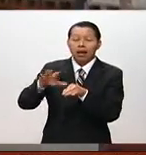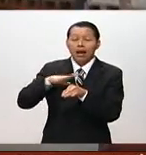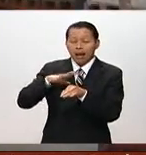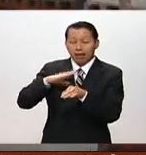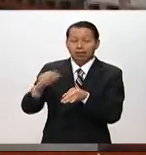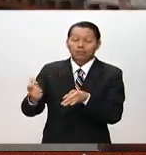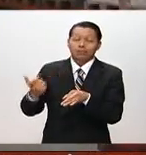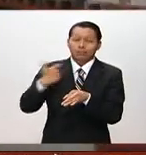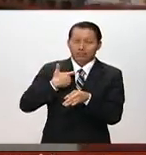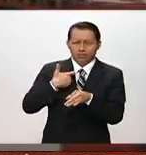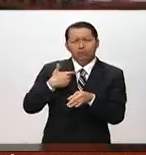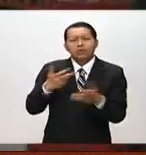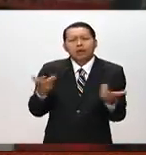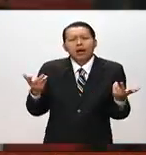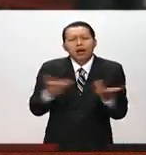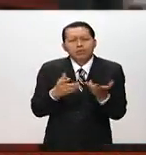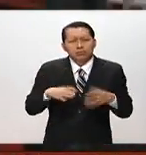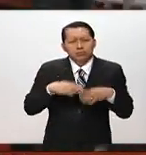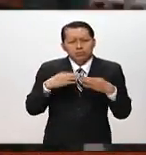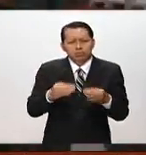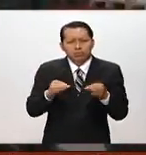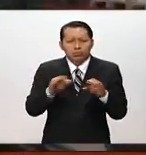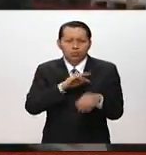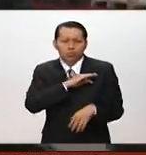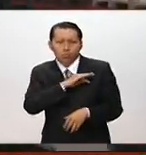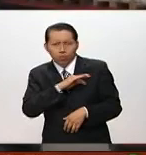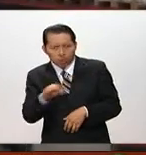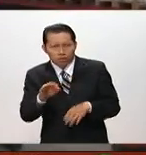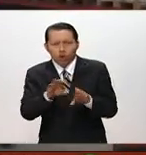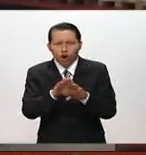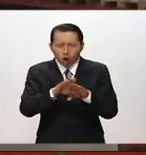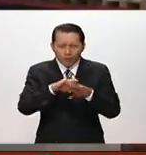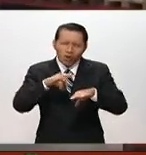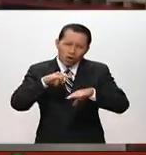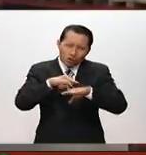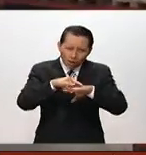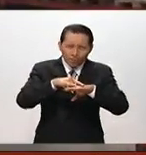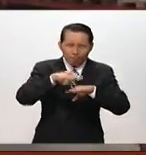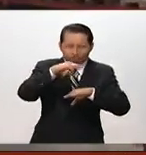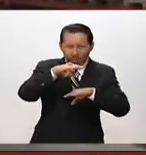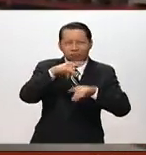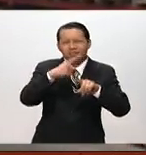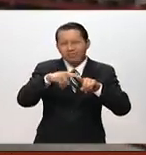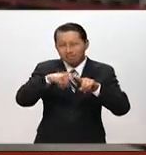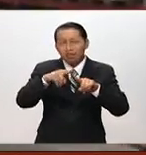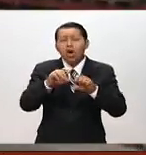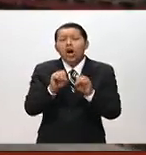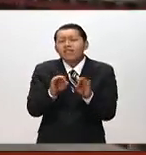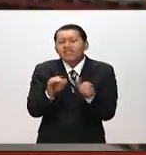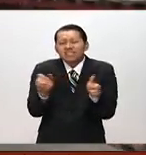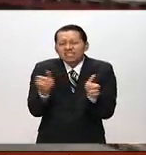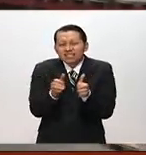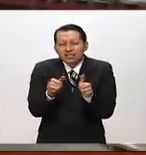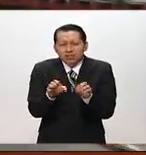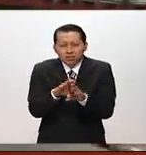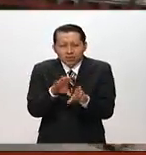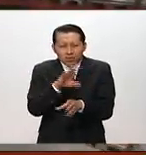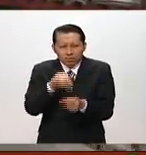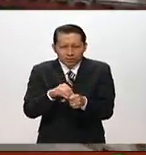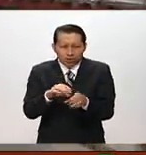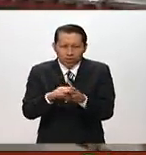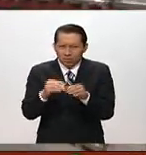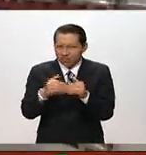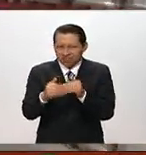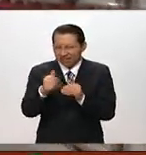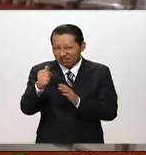desde un escritorio, montacargas, oficina chiquita, todo, y al plazo de 6